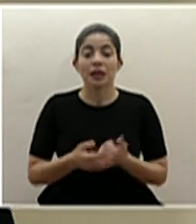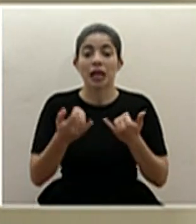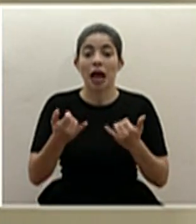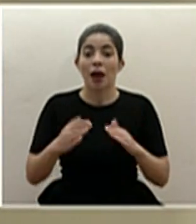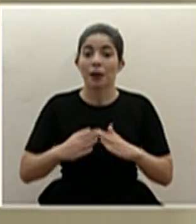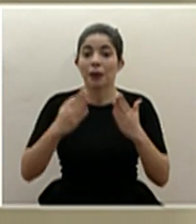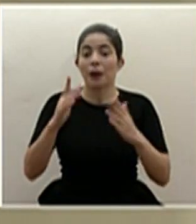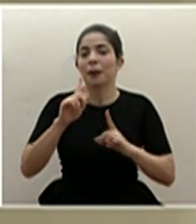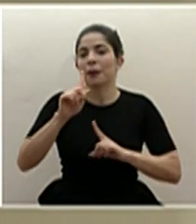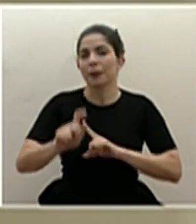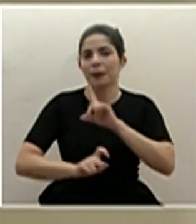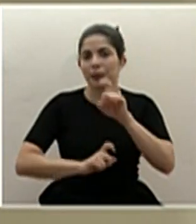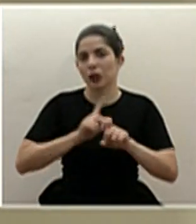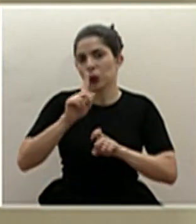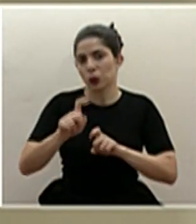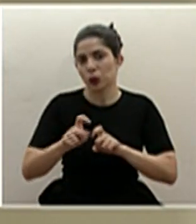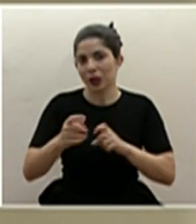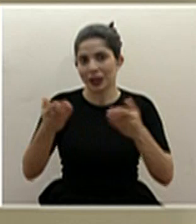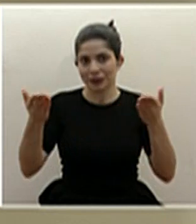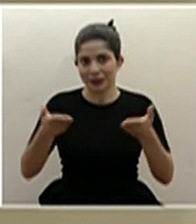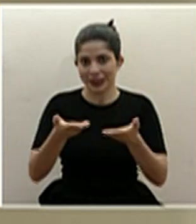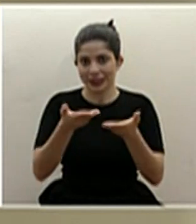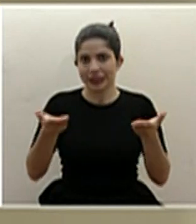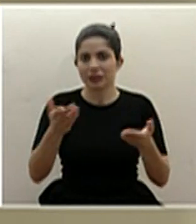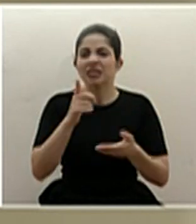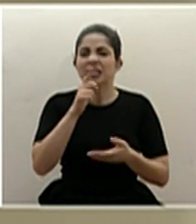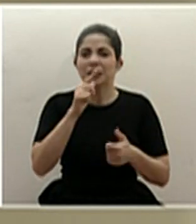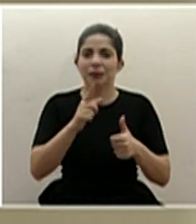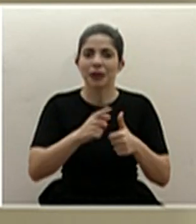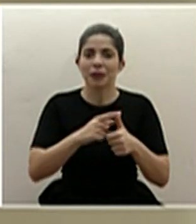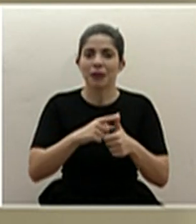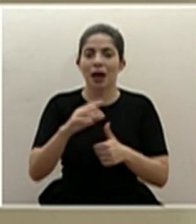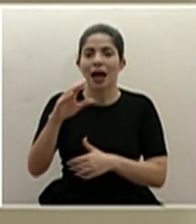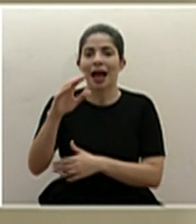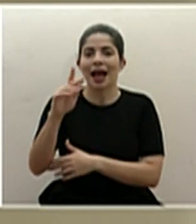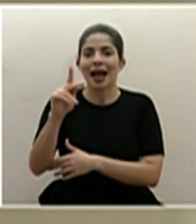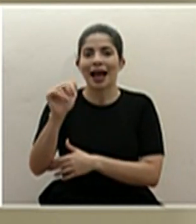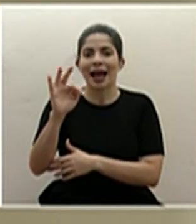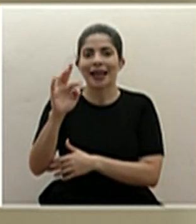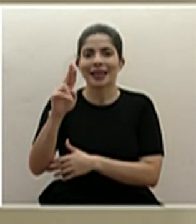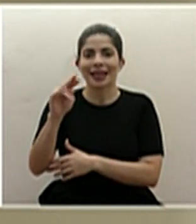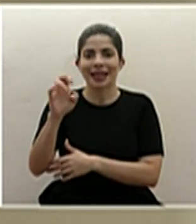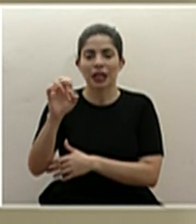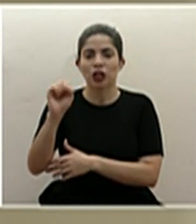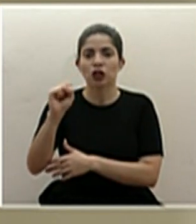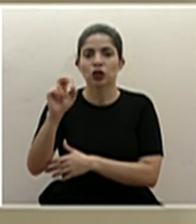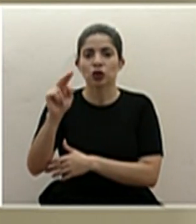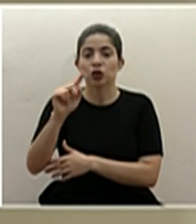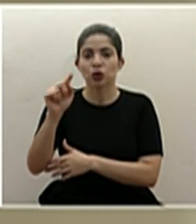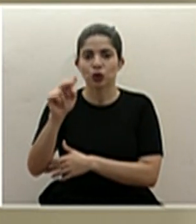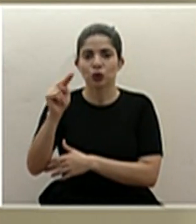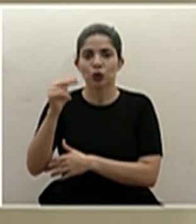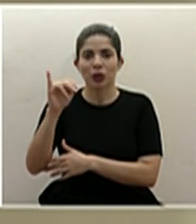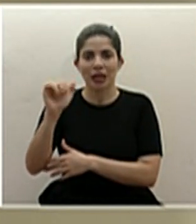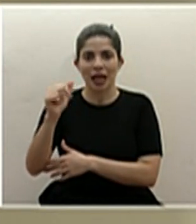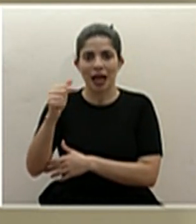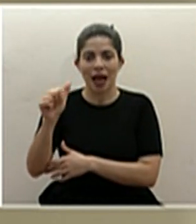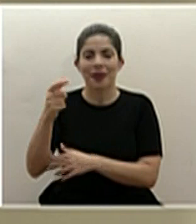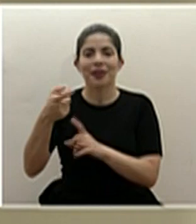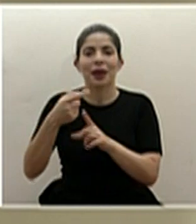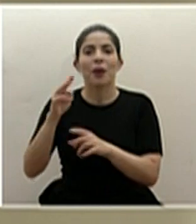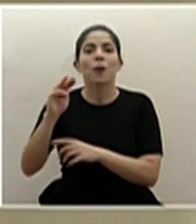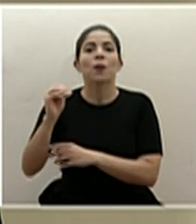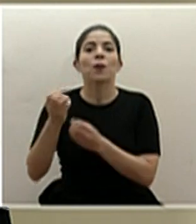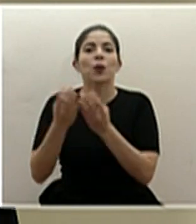Abrimos el periodo de consultas presenciales. Iniciamos con la colega Catherine Zúñiga de Multimedios. Por favor, colega, indicar hacia quién